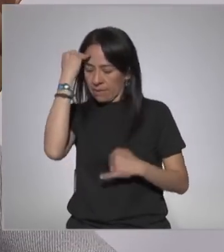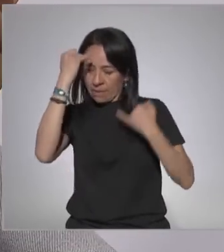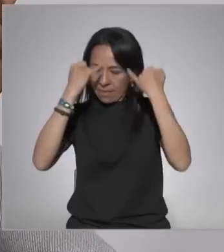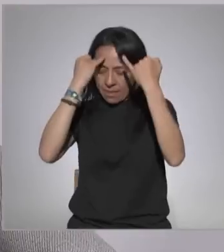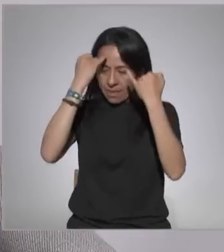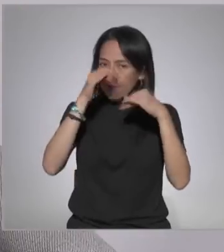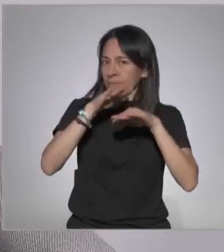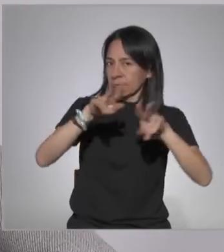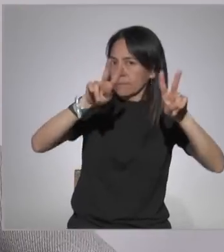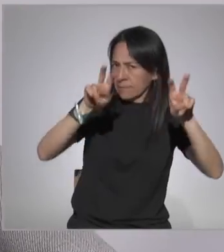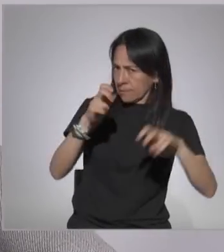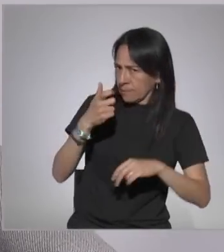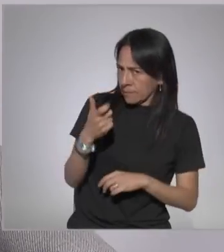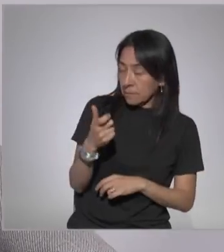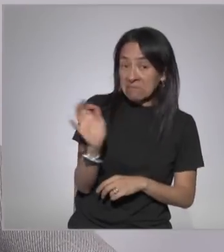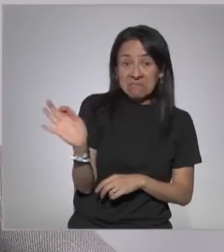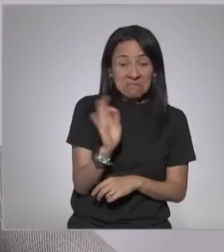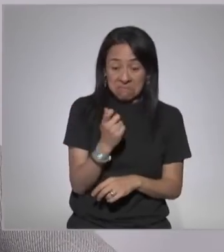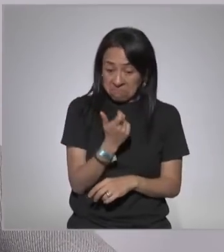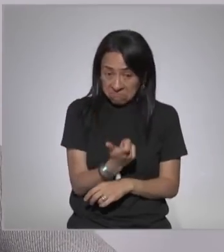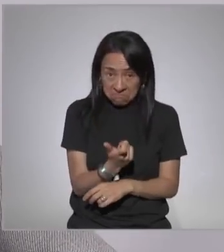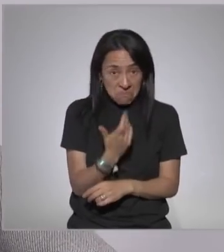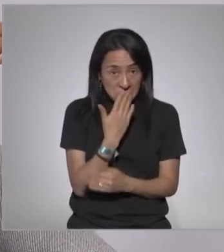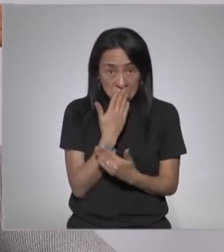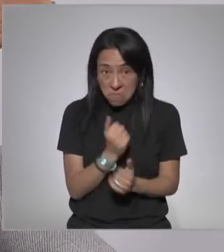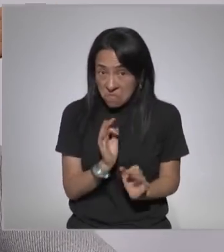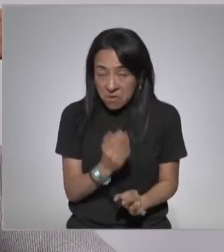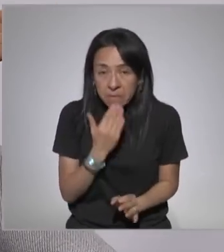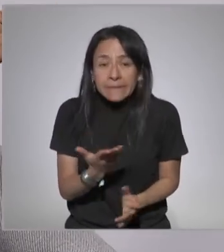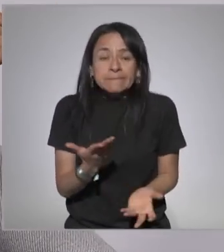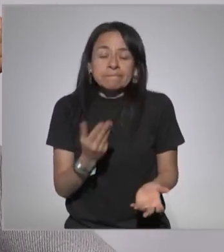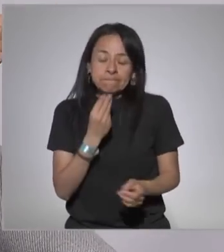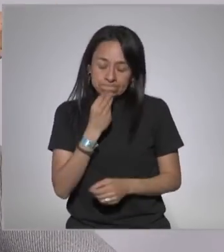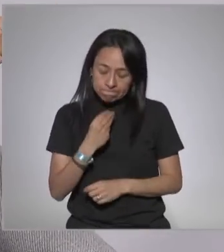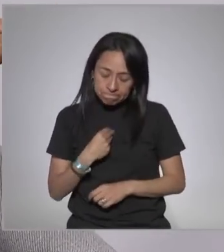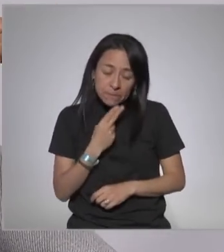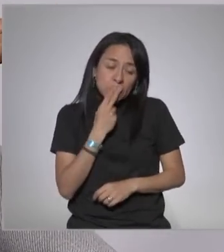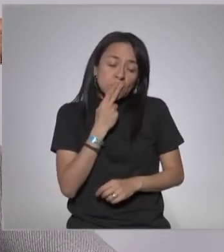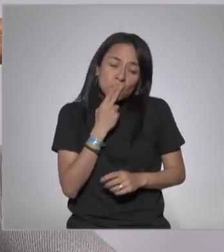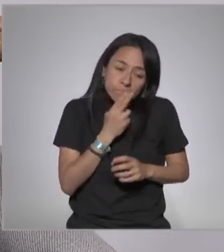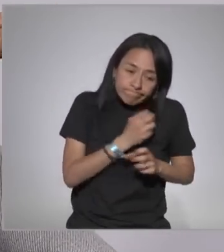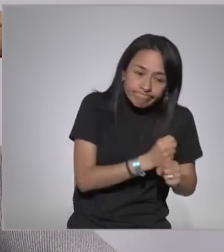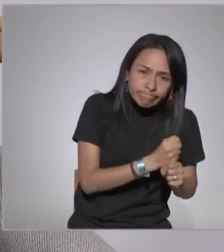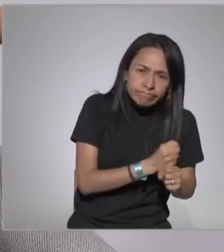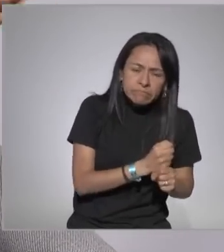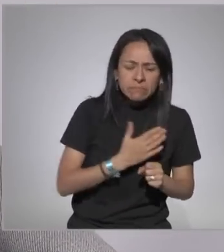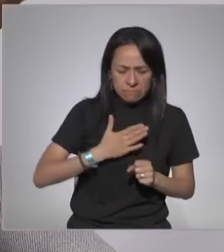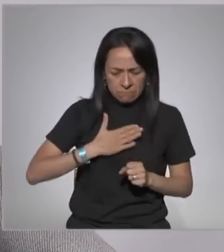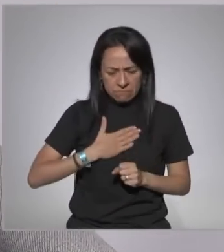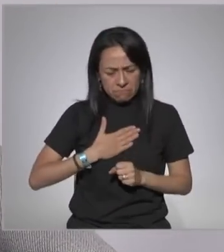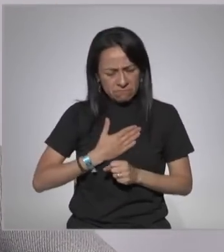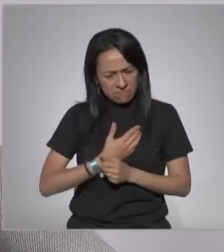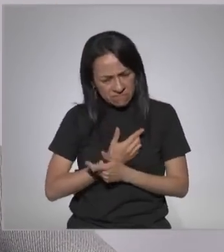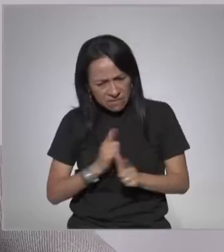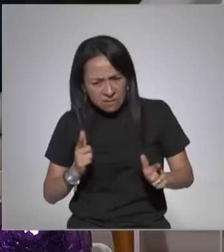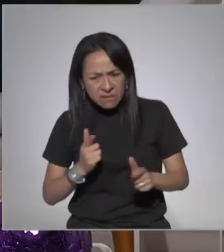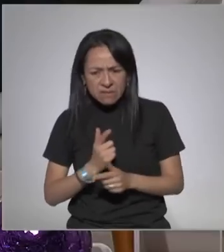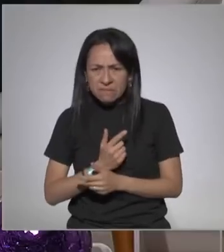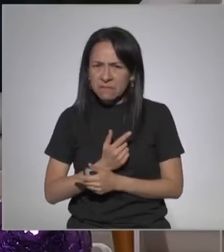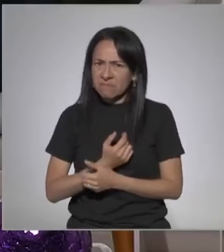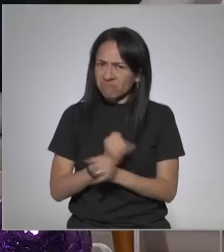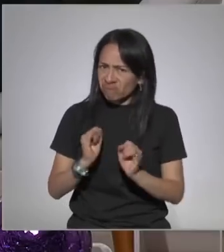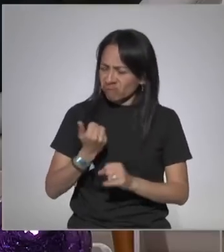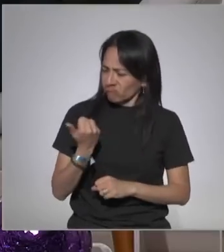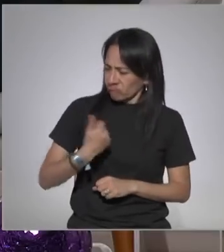no tengo economía, voy a tener que depender. ¿Dónde queda mi autonomía? Pues no la tengo. Y entonces yo me tengo que